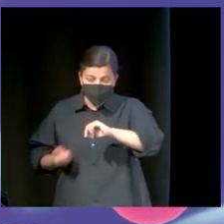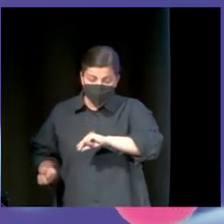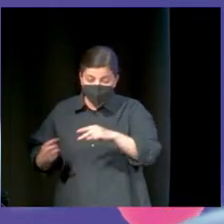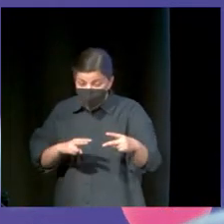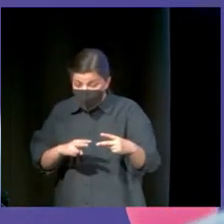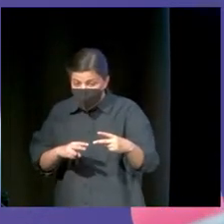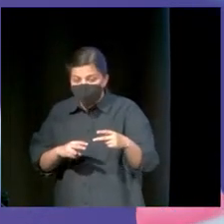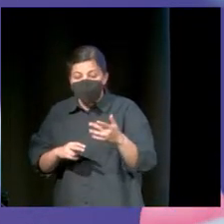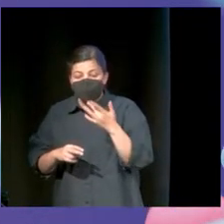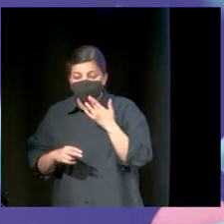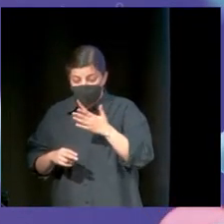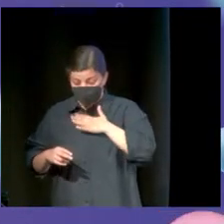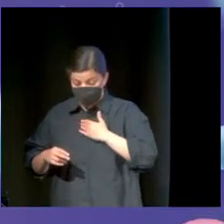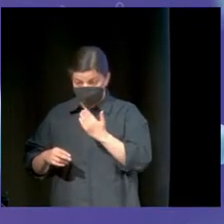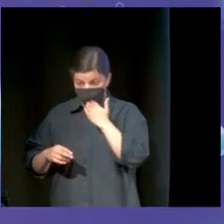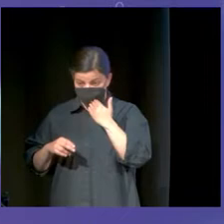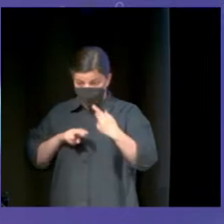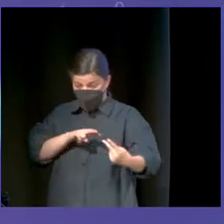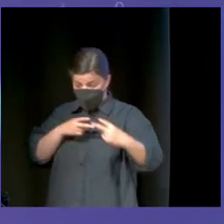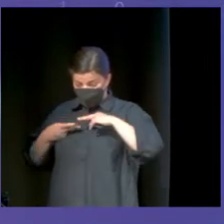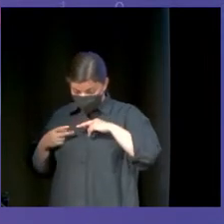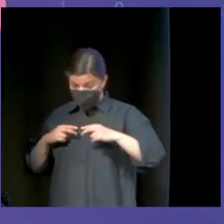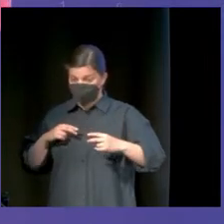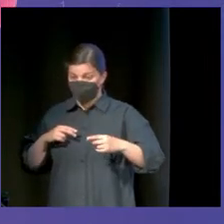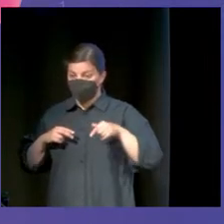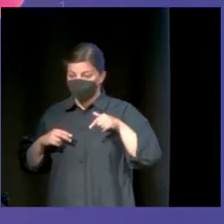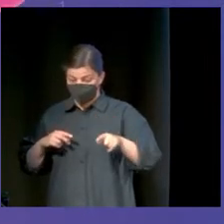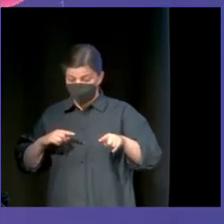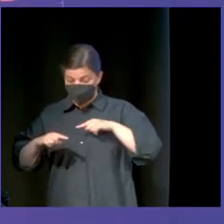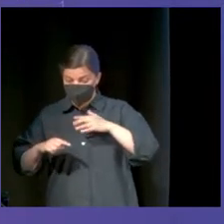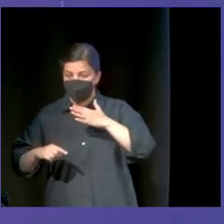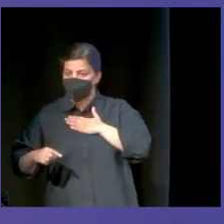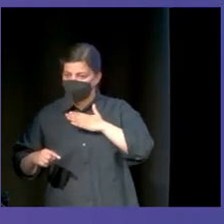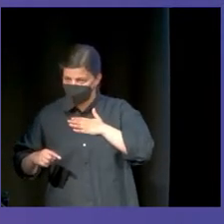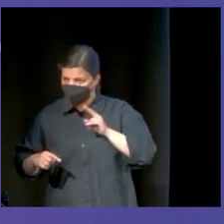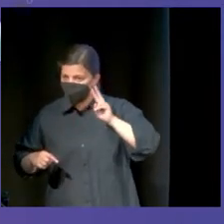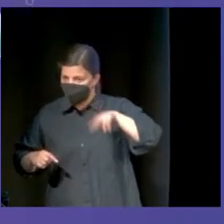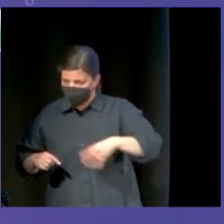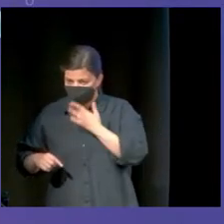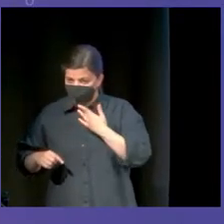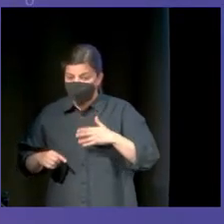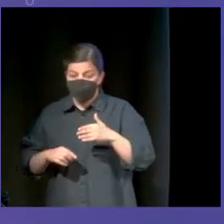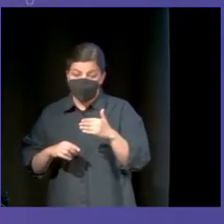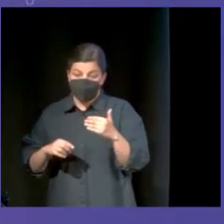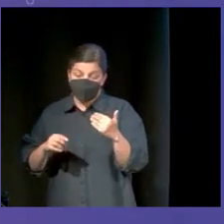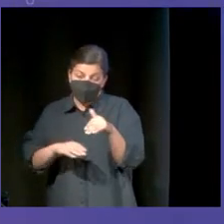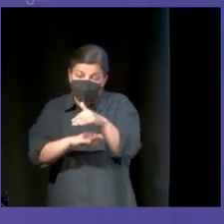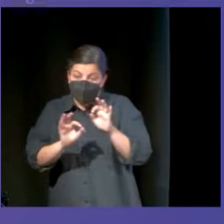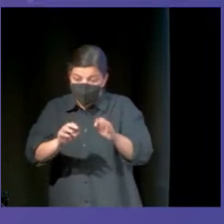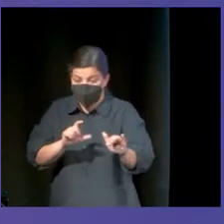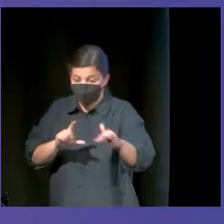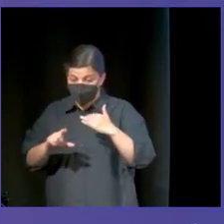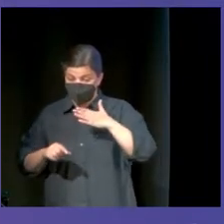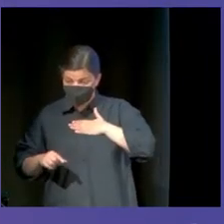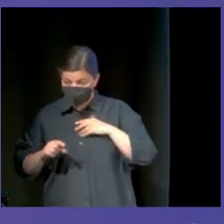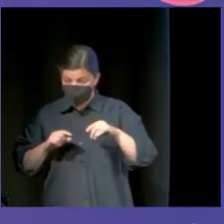hacia tu dirección significa que eso es tuyo ha habido una transacción de una dirección a tu dirección